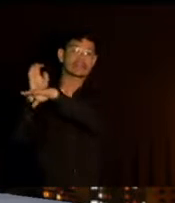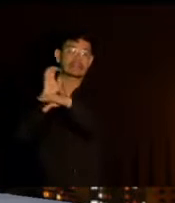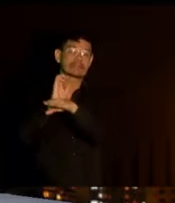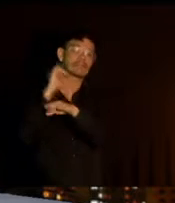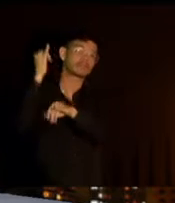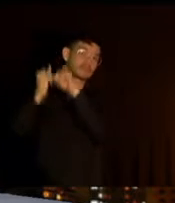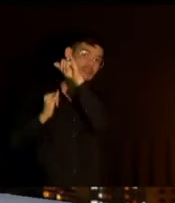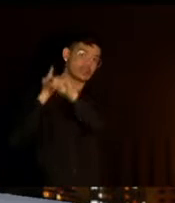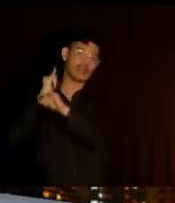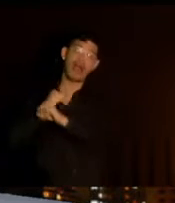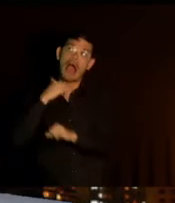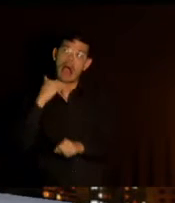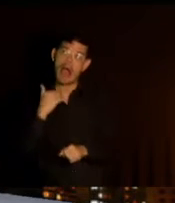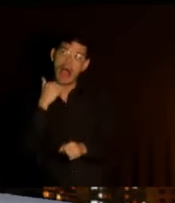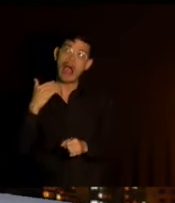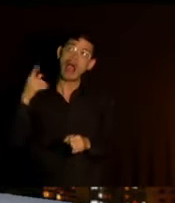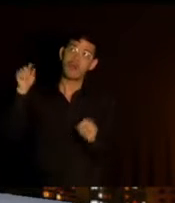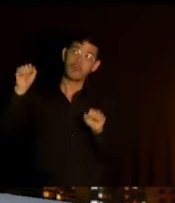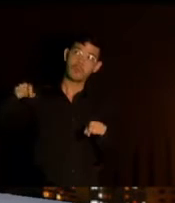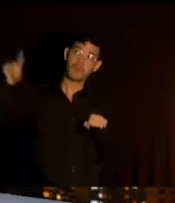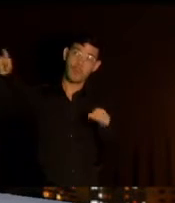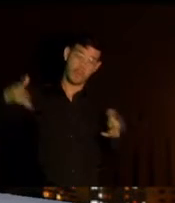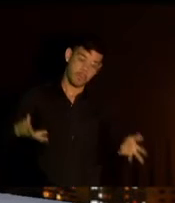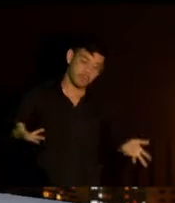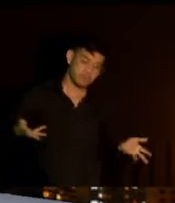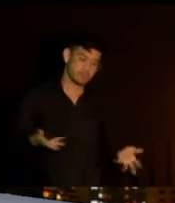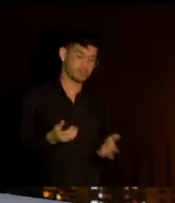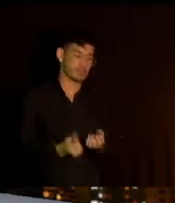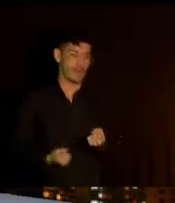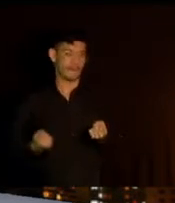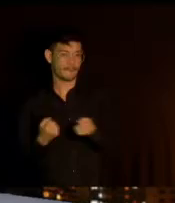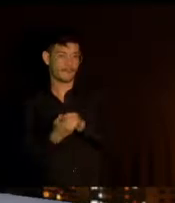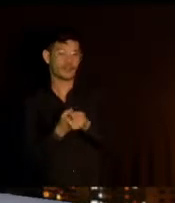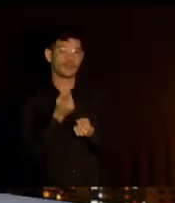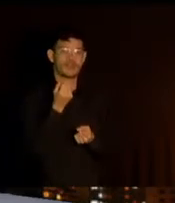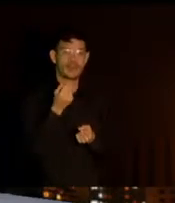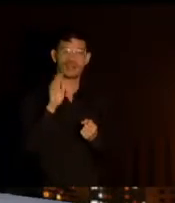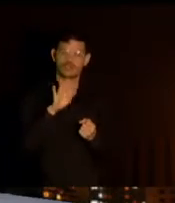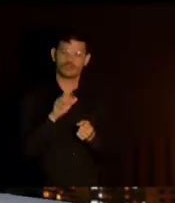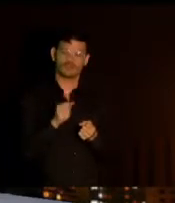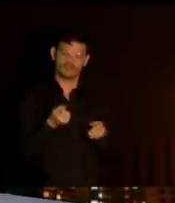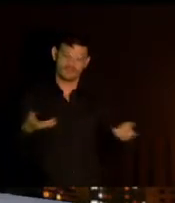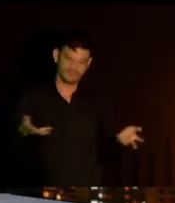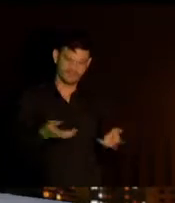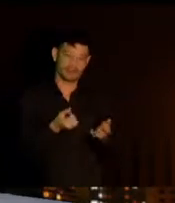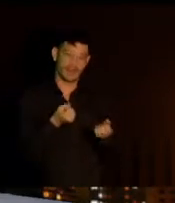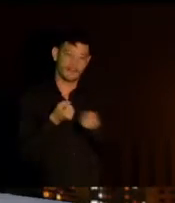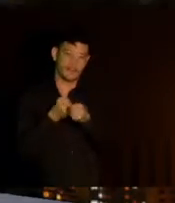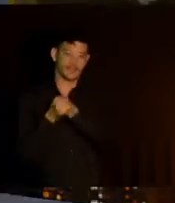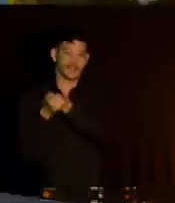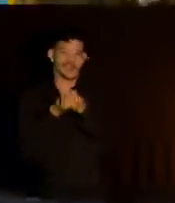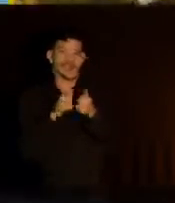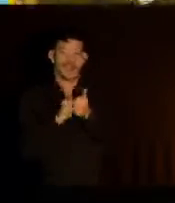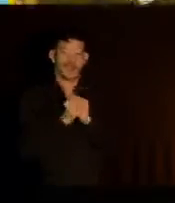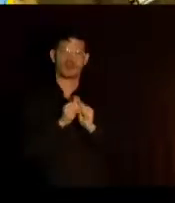ingresen dineros para apoyar el deporte, de todo ese trabajo que usted realiza con las diferentes entidades internacionales.